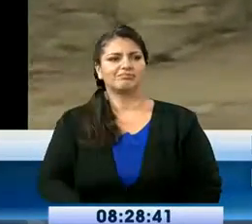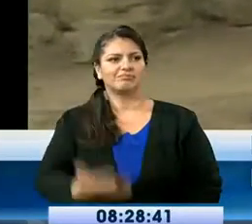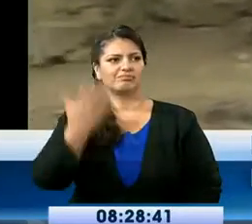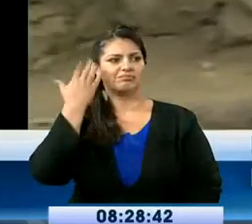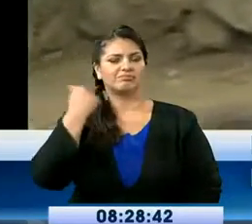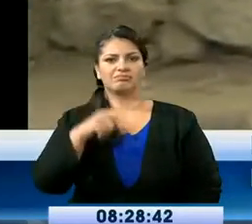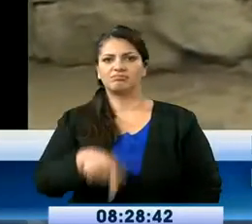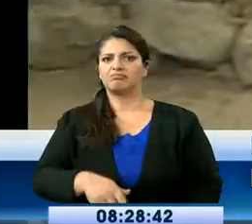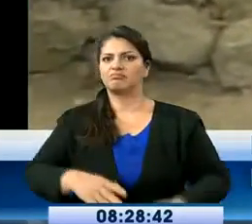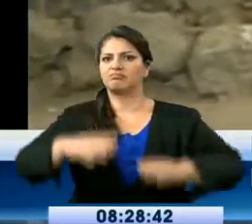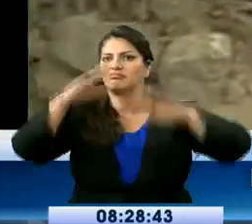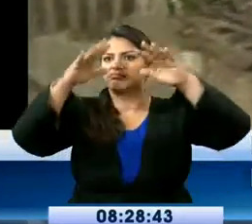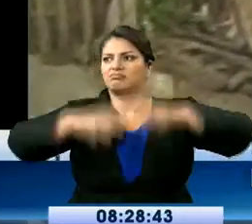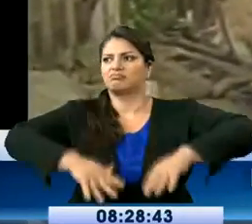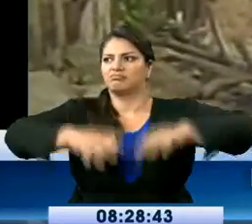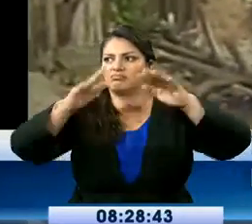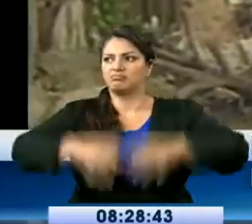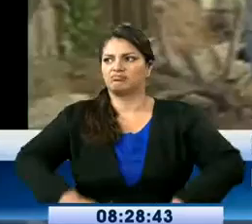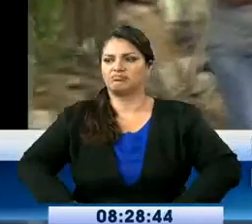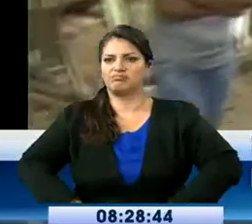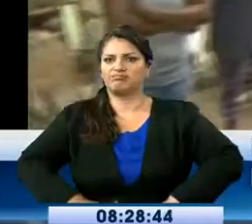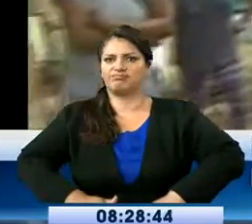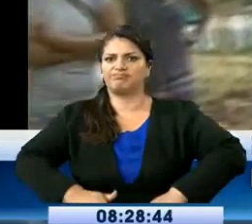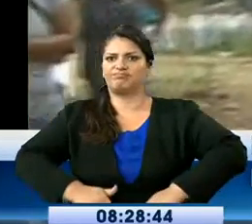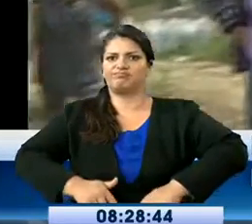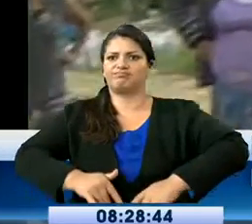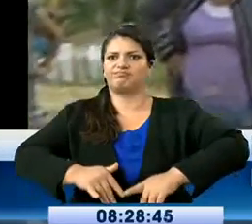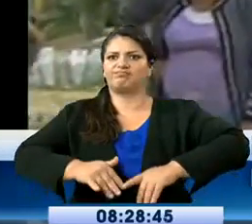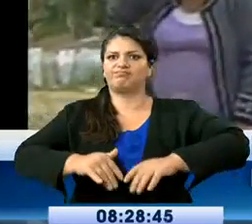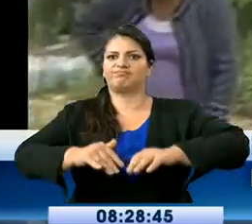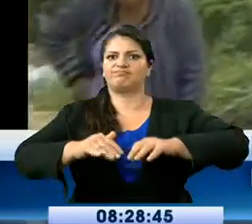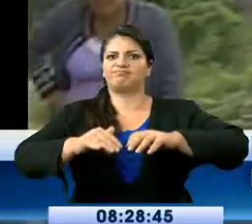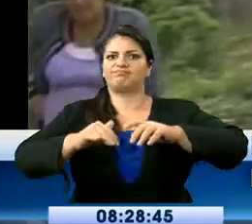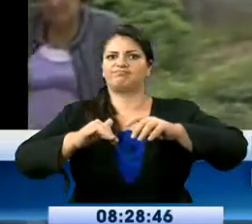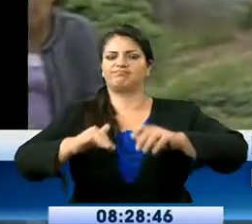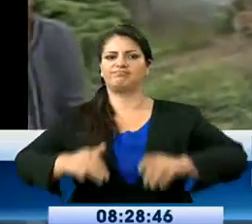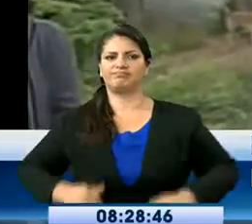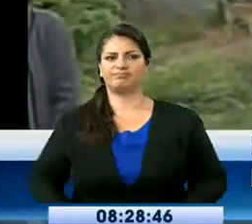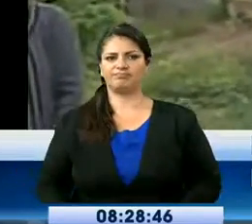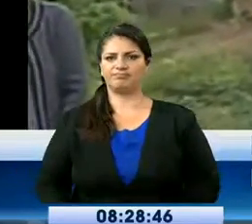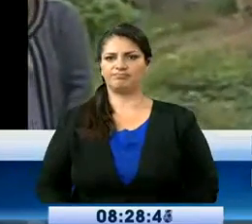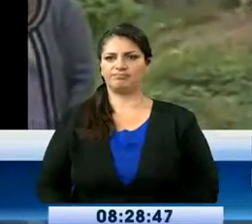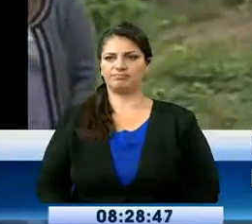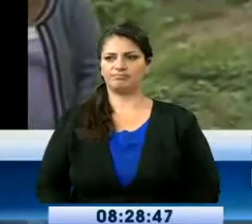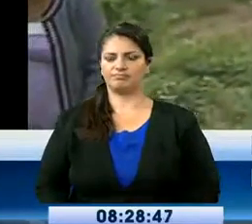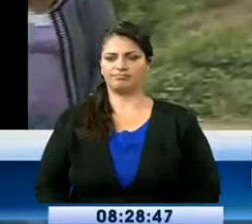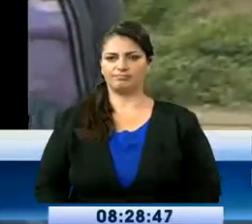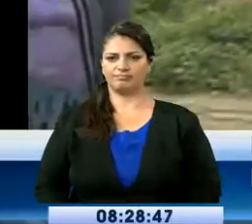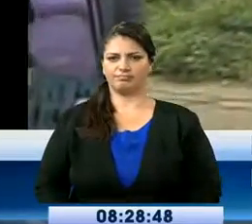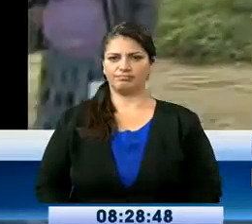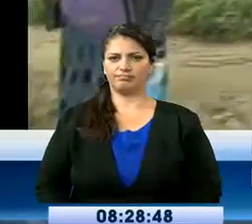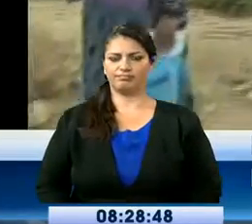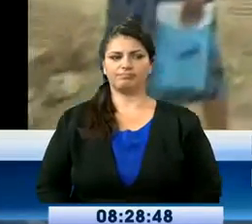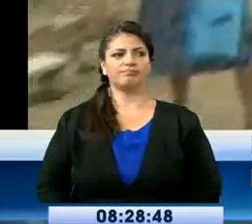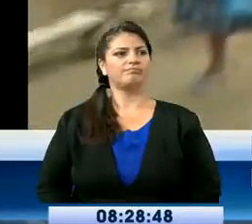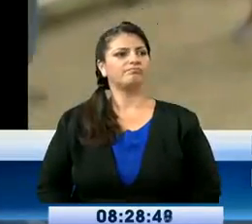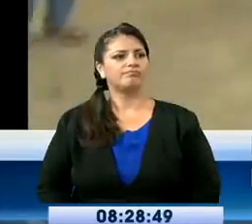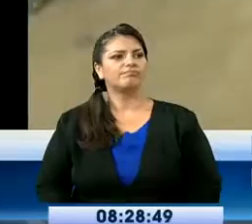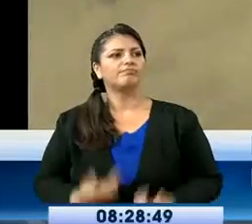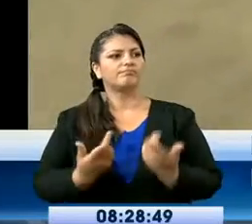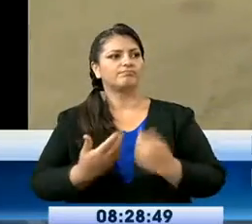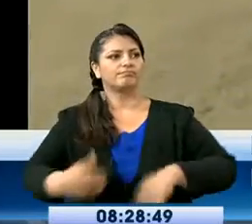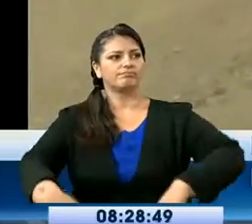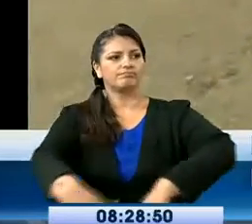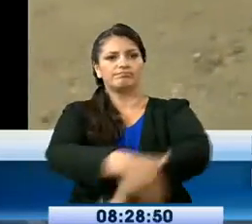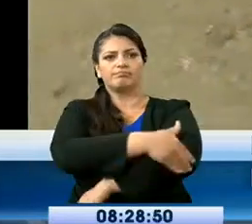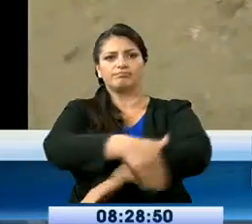huellas. Estas calles, bueno, insisto, no son calles, pero sirven de calles.